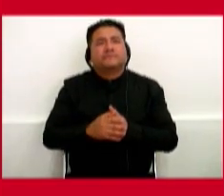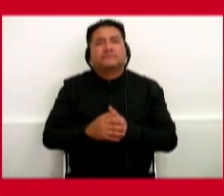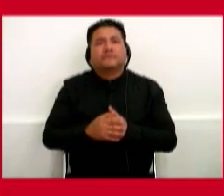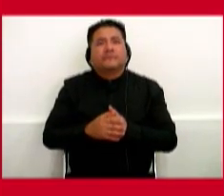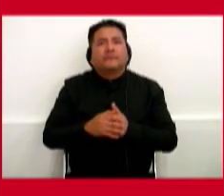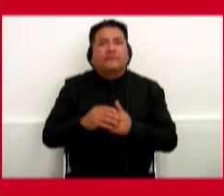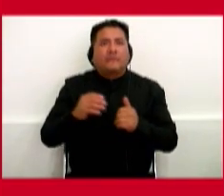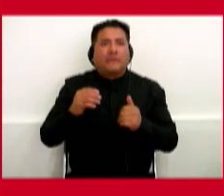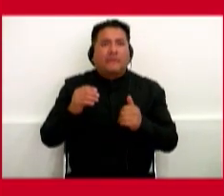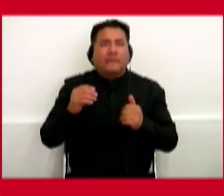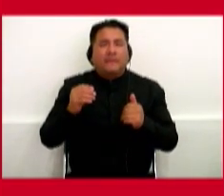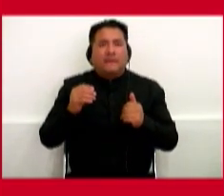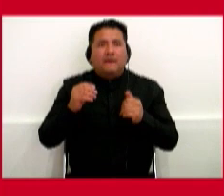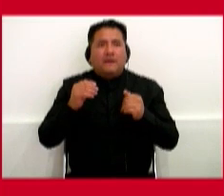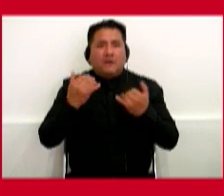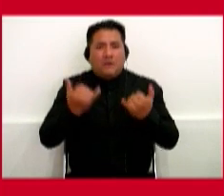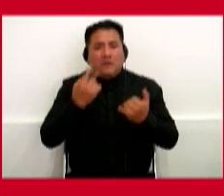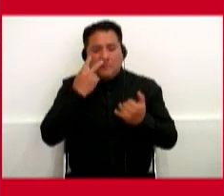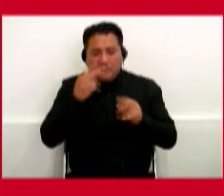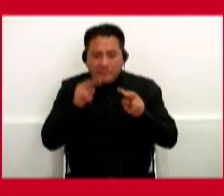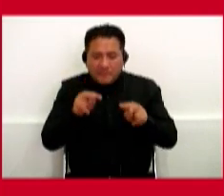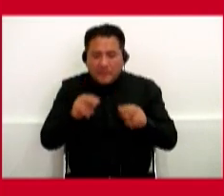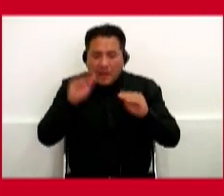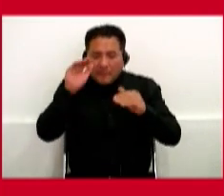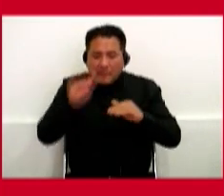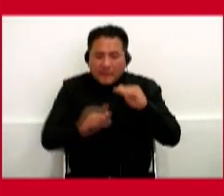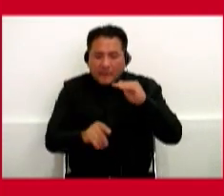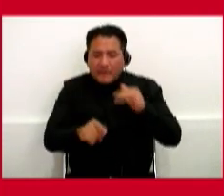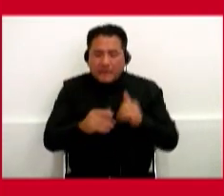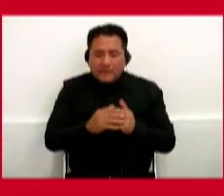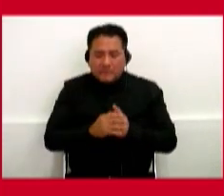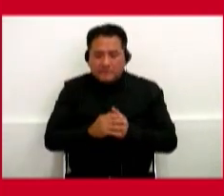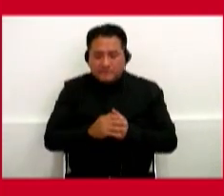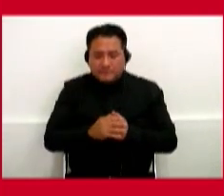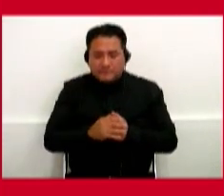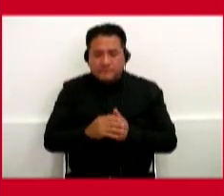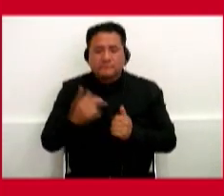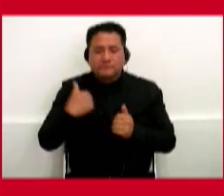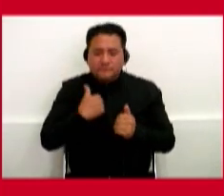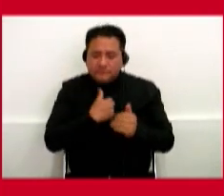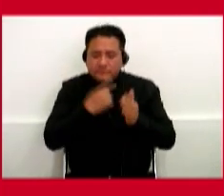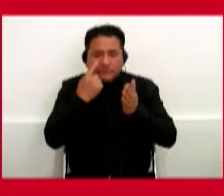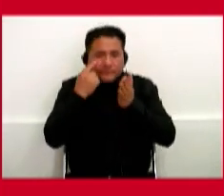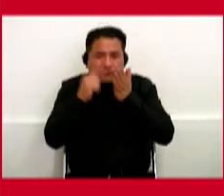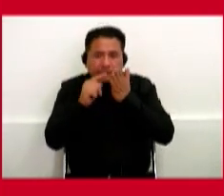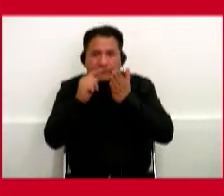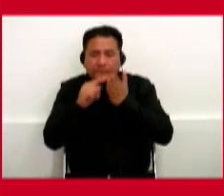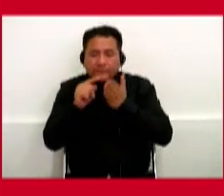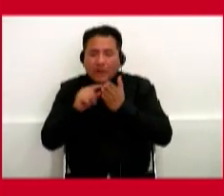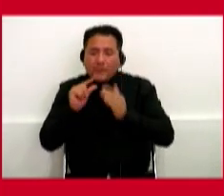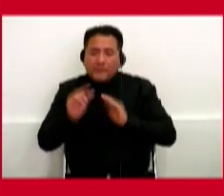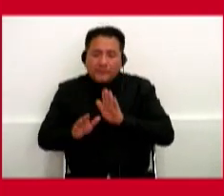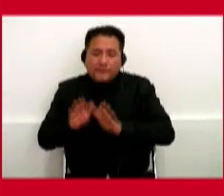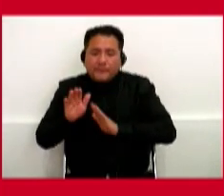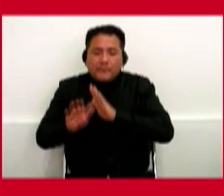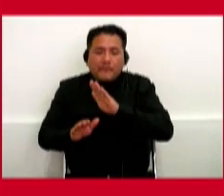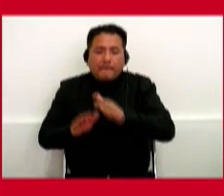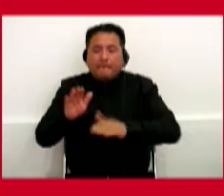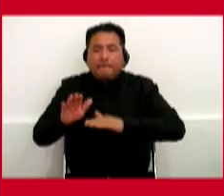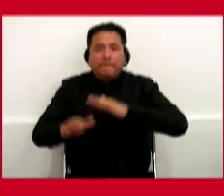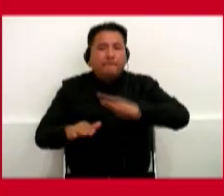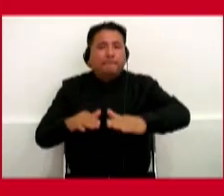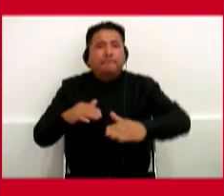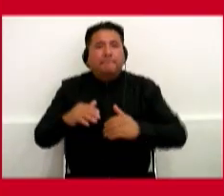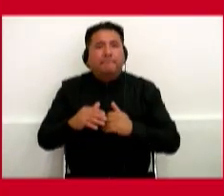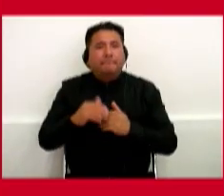poco la vista que podemos ver abajo, que tiene diferentes pasos, donde vamos revisando y analizando paso a paso, secuencia a secuencia o volumen de